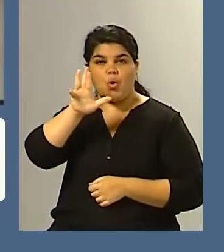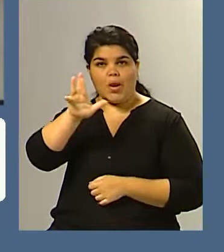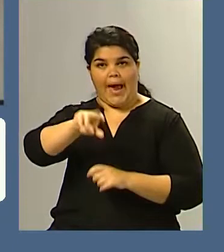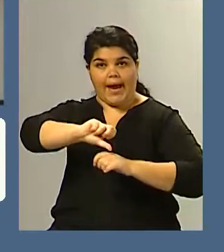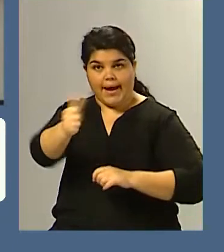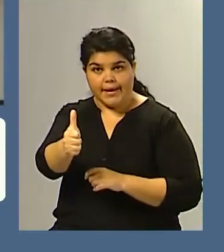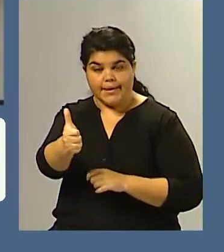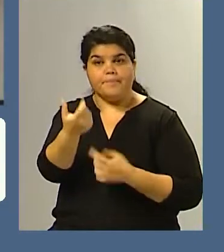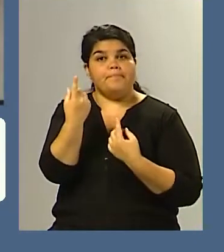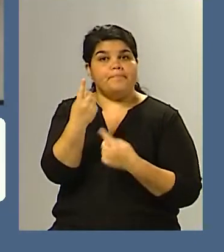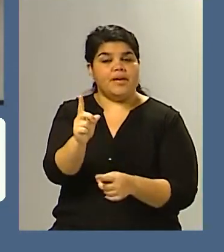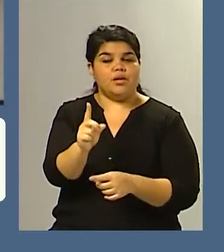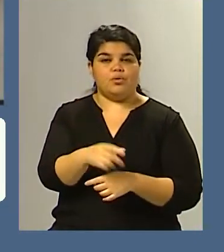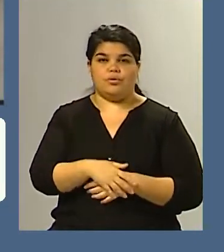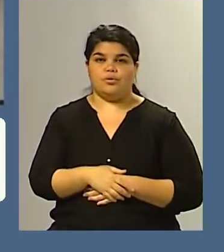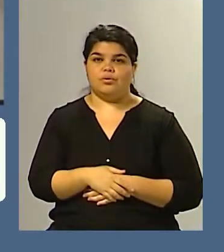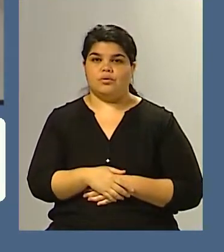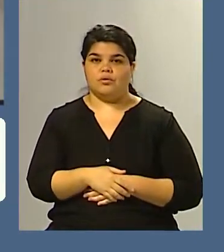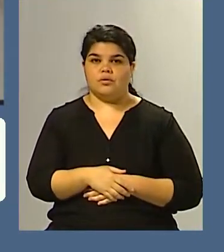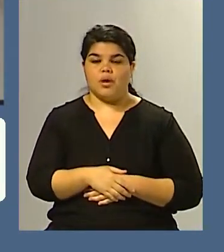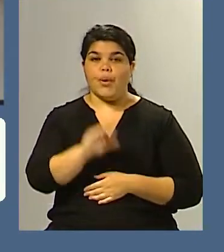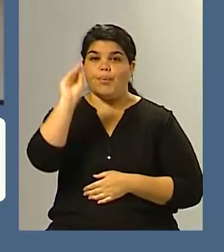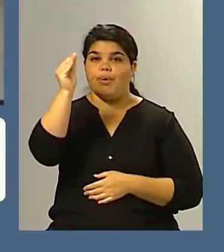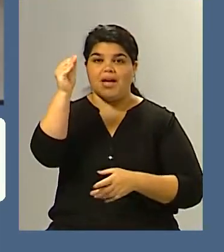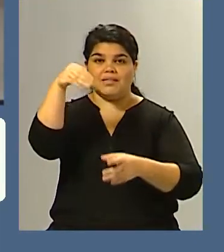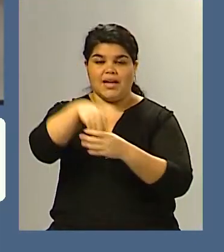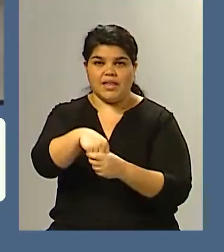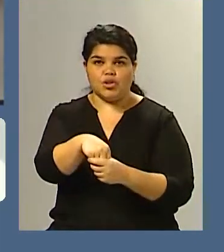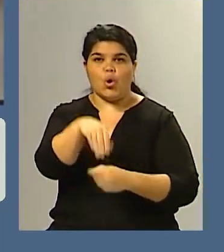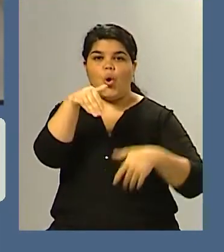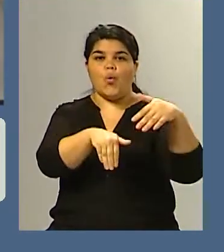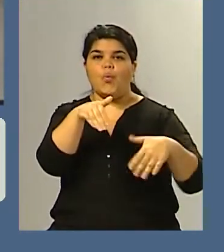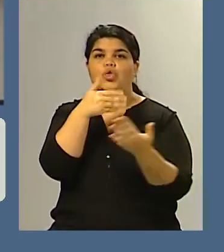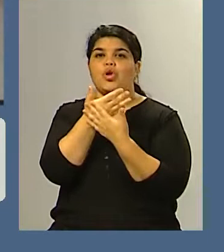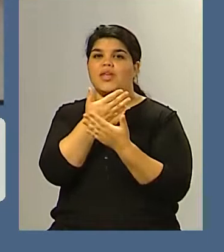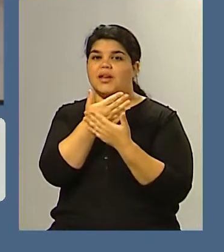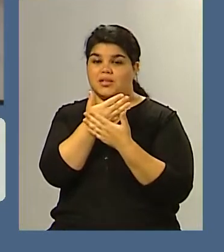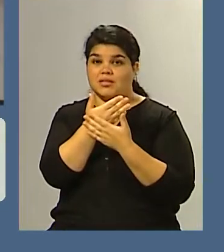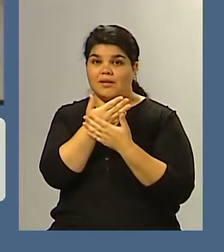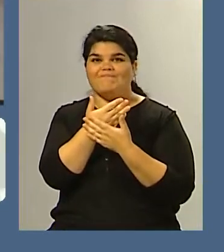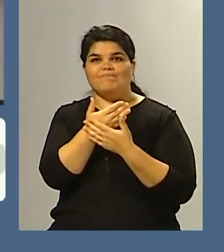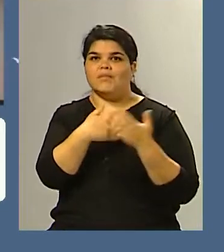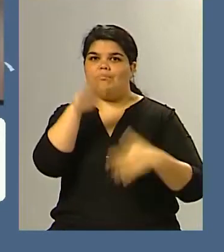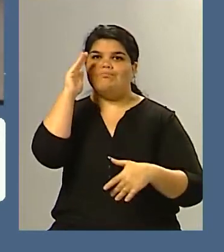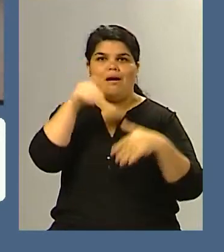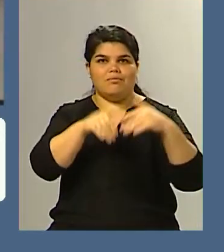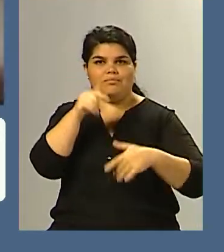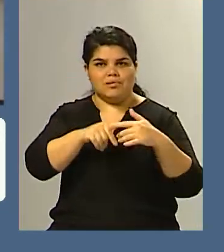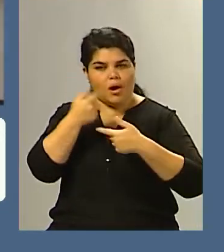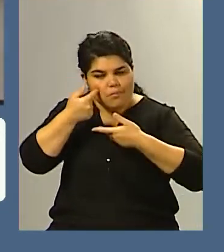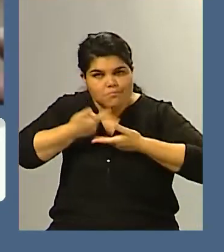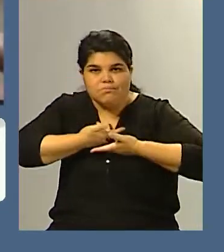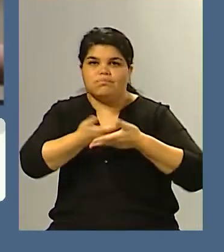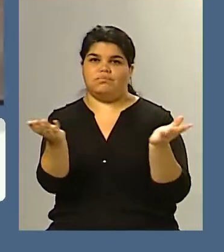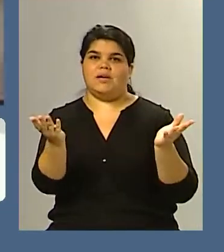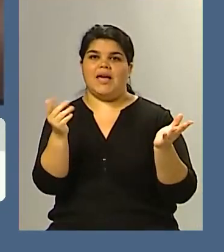se movilizaban fueron los del voto de derecha, ¿no? Que venía visualizando los